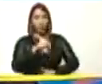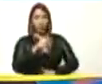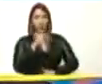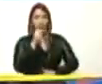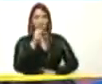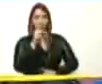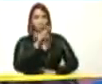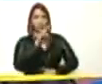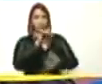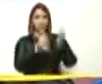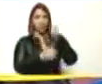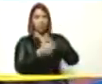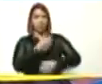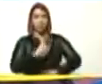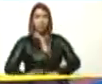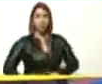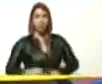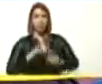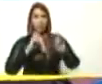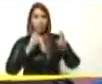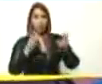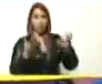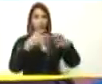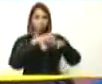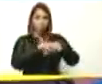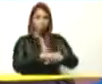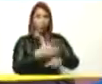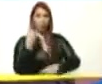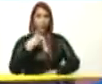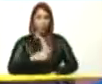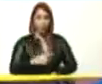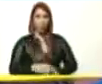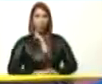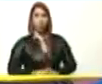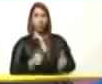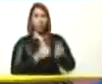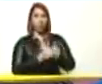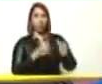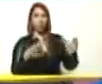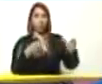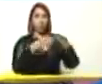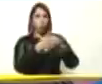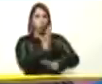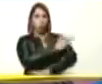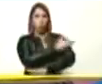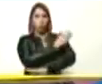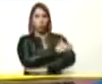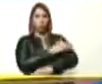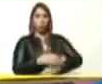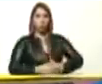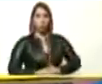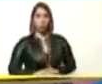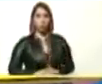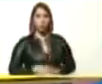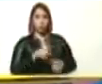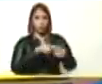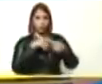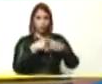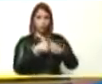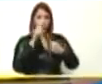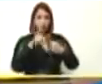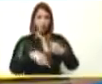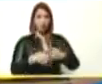segunda vicepresidencia en el tema de las alianzas que tenemos con los partidos del gran pueblo patriótico